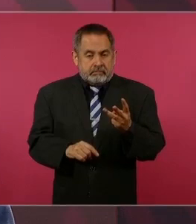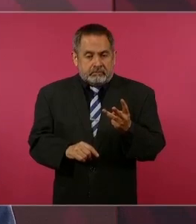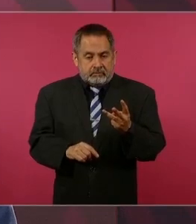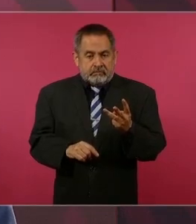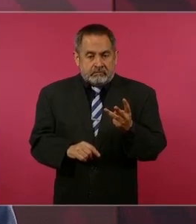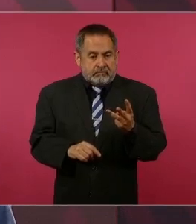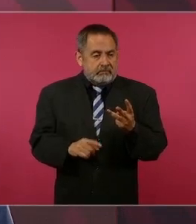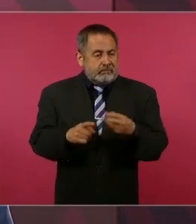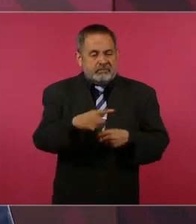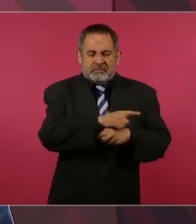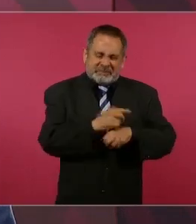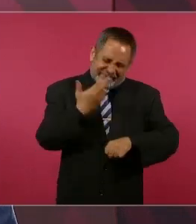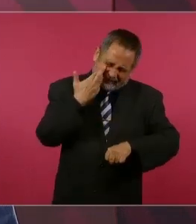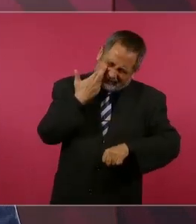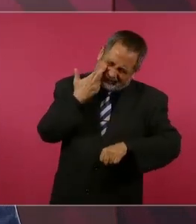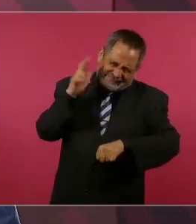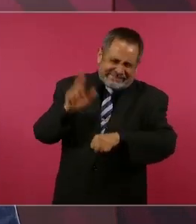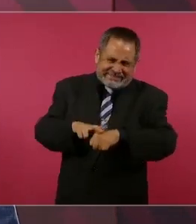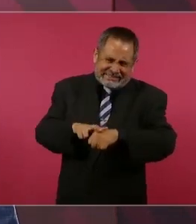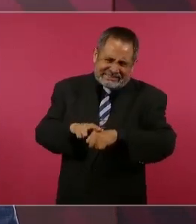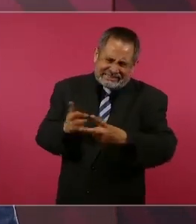son muy ladrones,